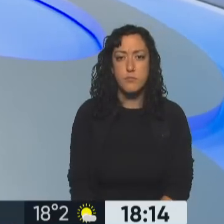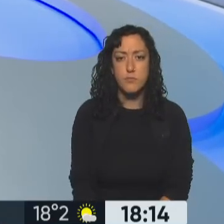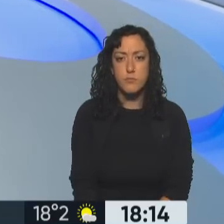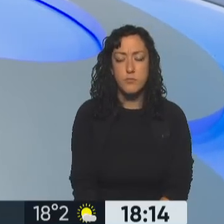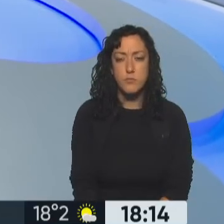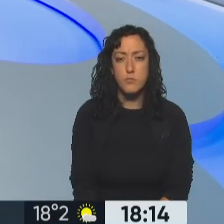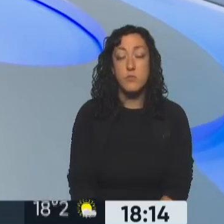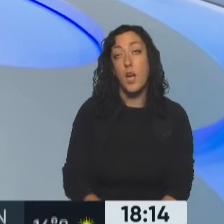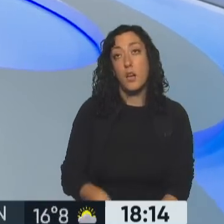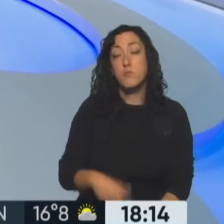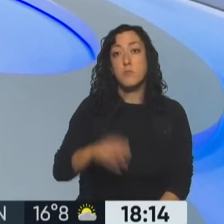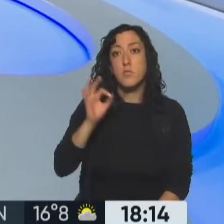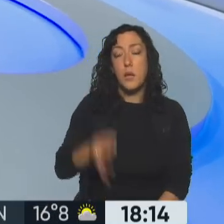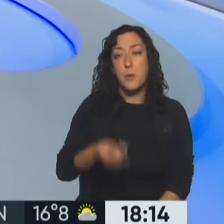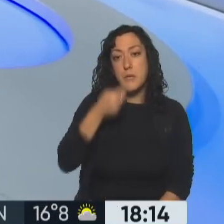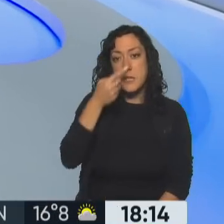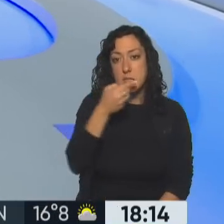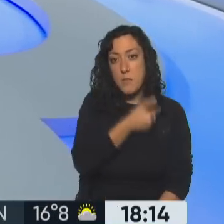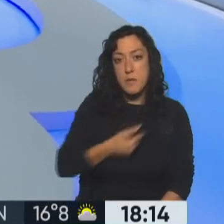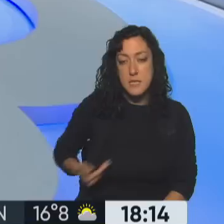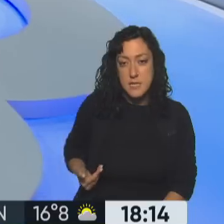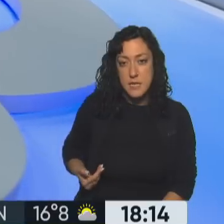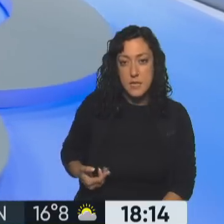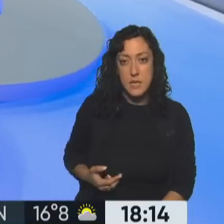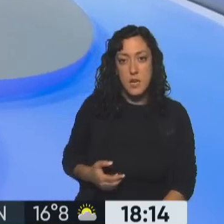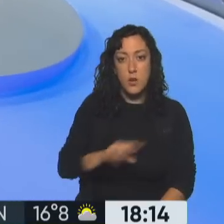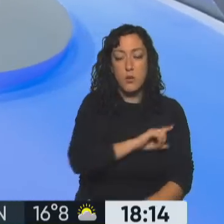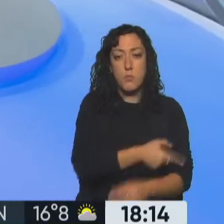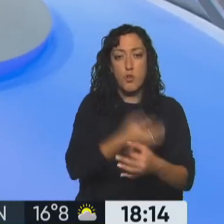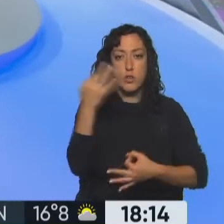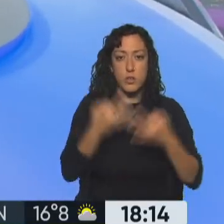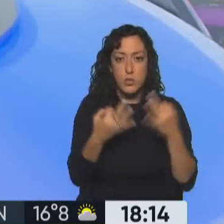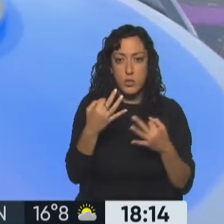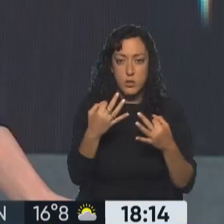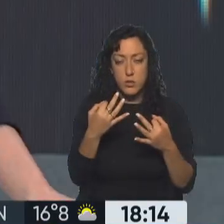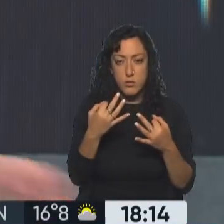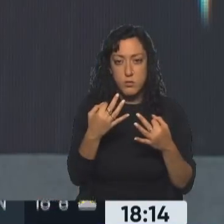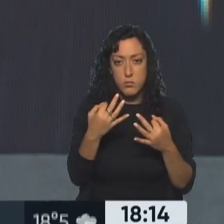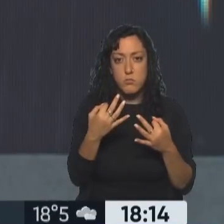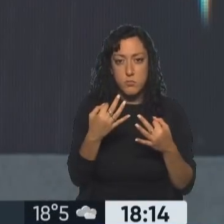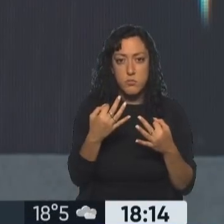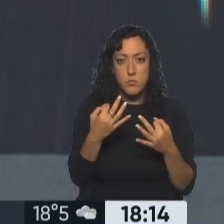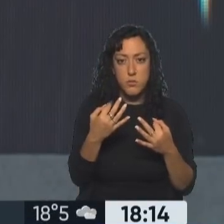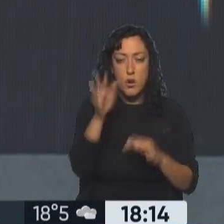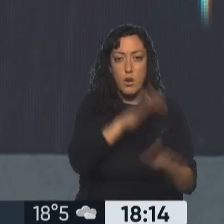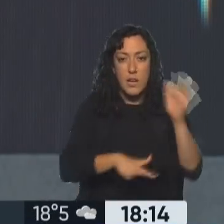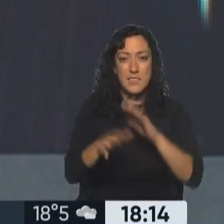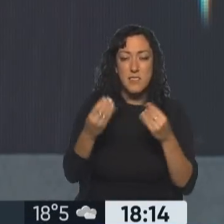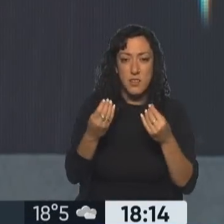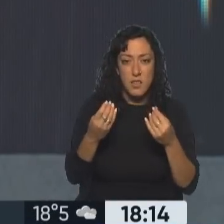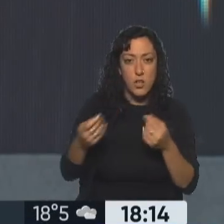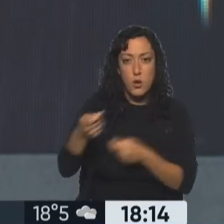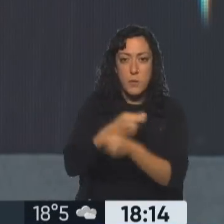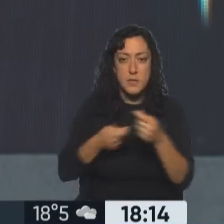Es interesante saber que el presidente de la Corte Suprema de Justicia está diciendo lo que dice en un evento que organiza la Cámara de Comercio